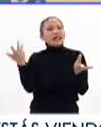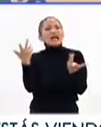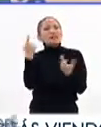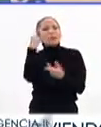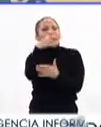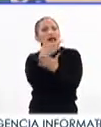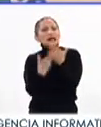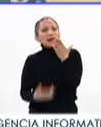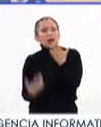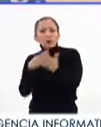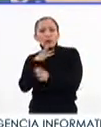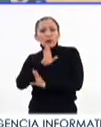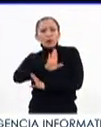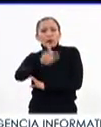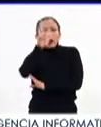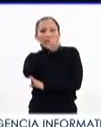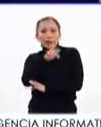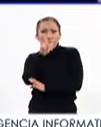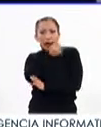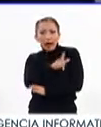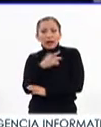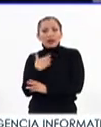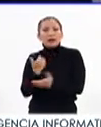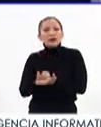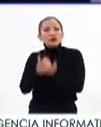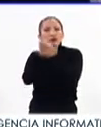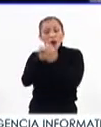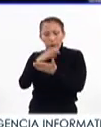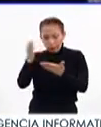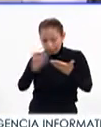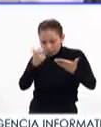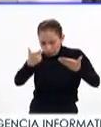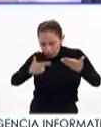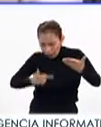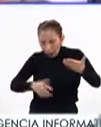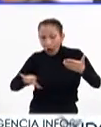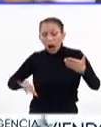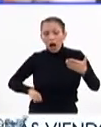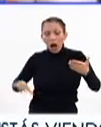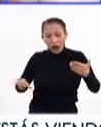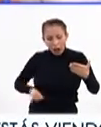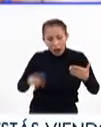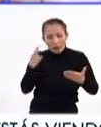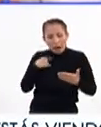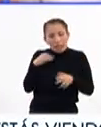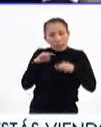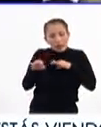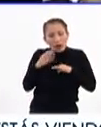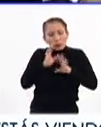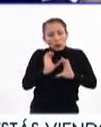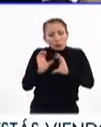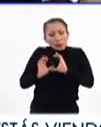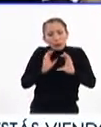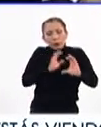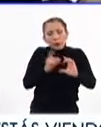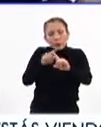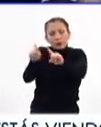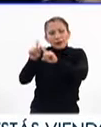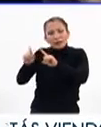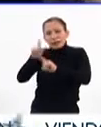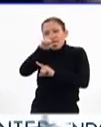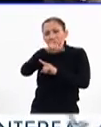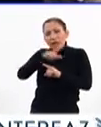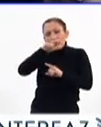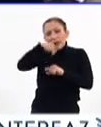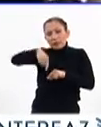para registrar y preservar una lengua? Funciona como un manual para todo aquel interesado en la labor de conservación del